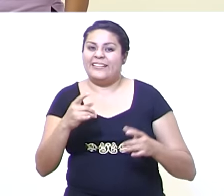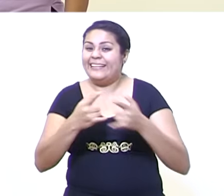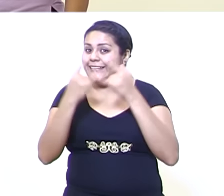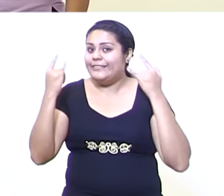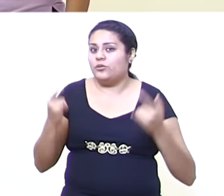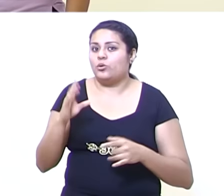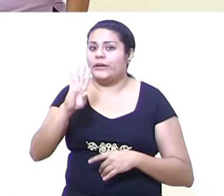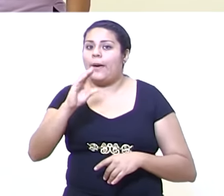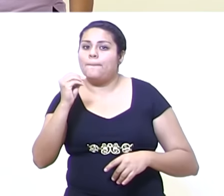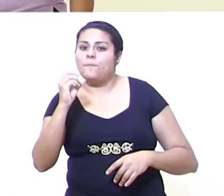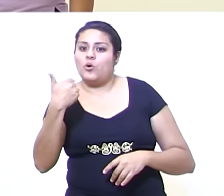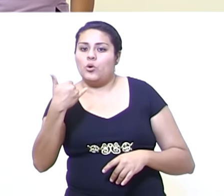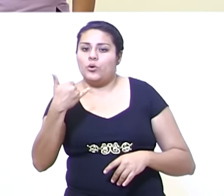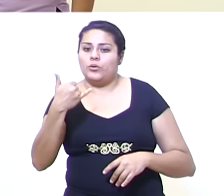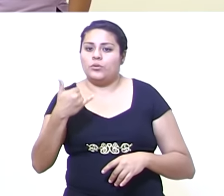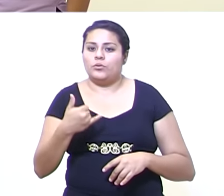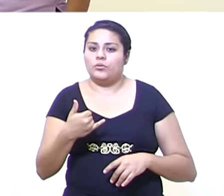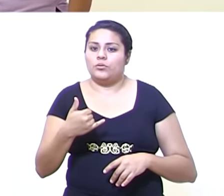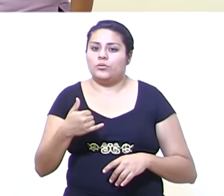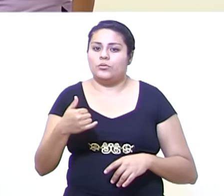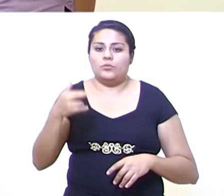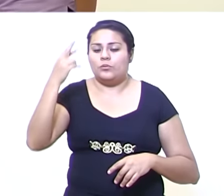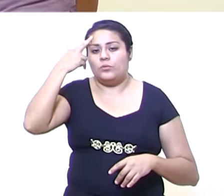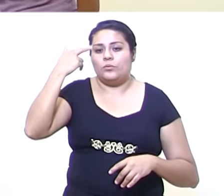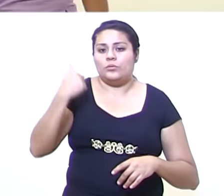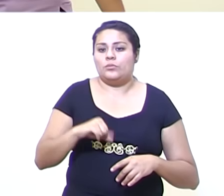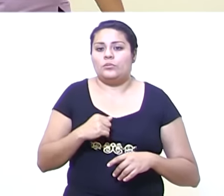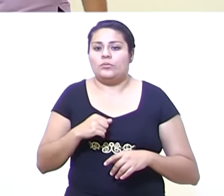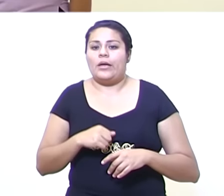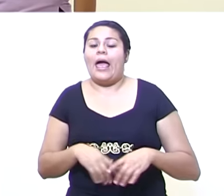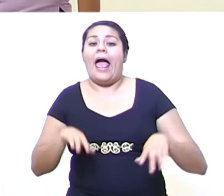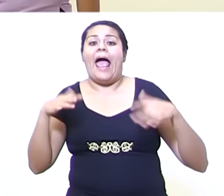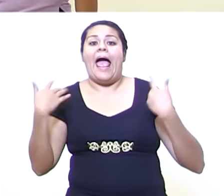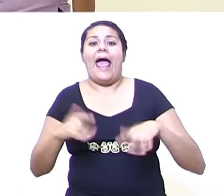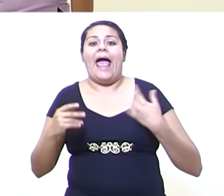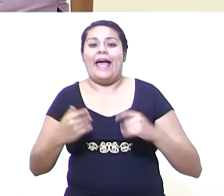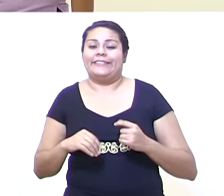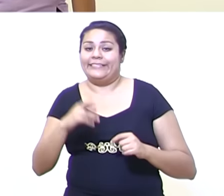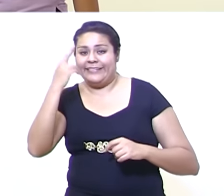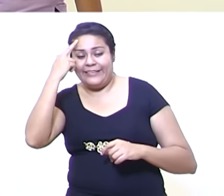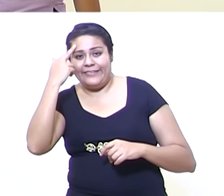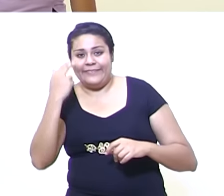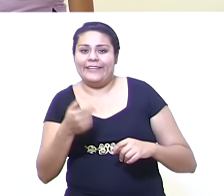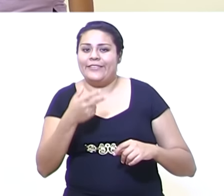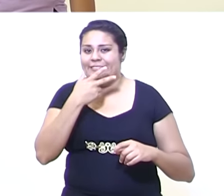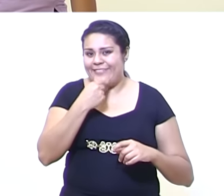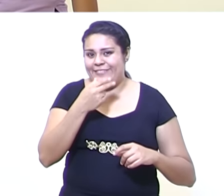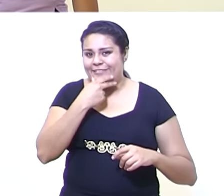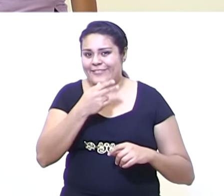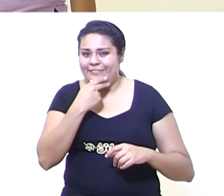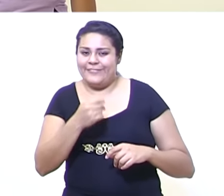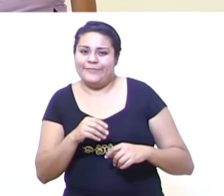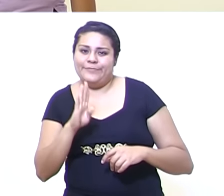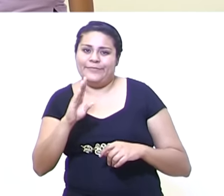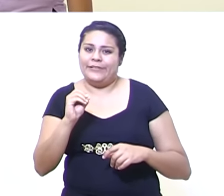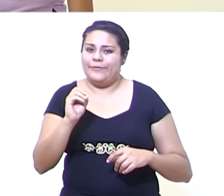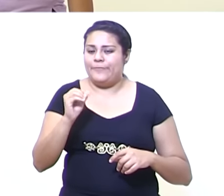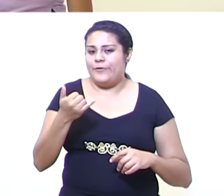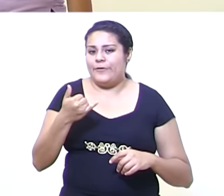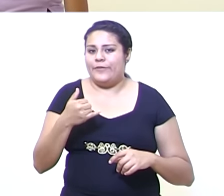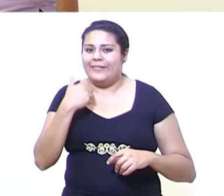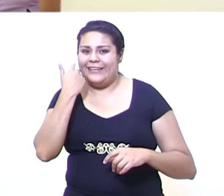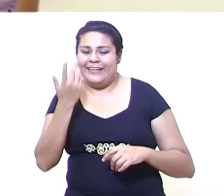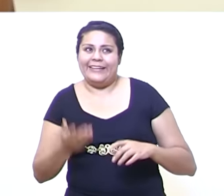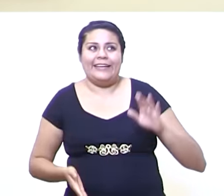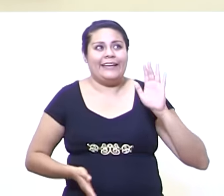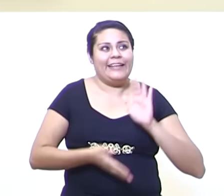Voy? ¿A dónde iba? ¡Al baño! Yo me había imaginado que había ido a Ixtlán o que quería